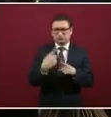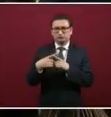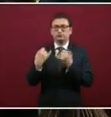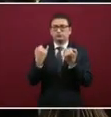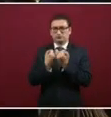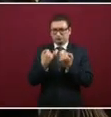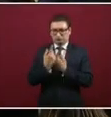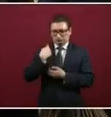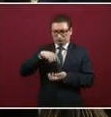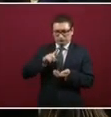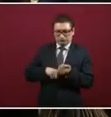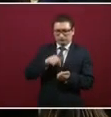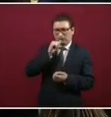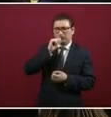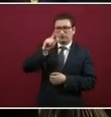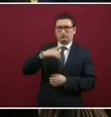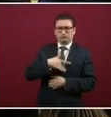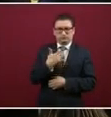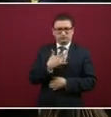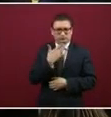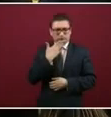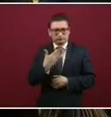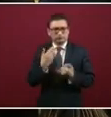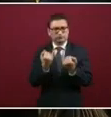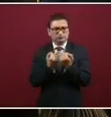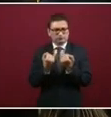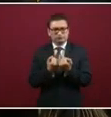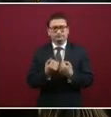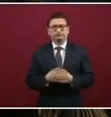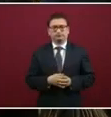algo que es importante,